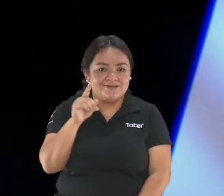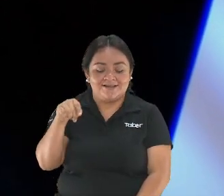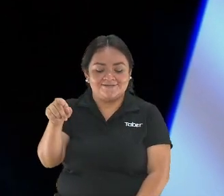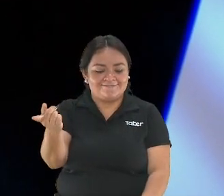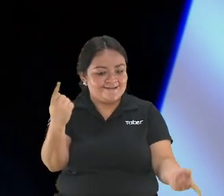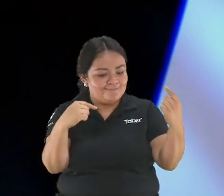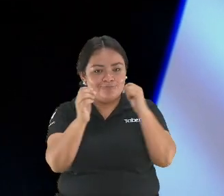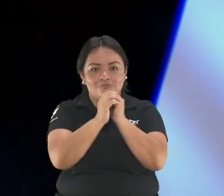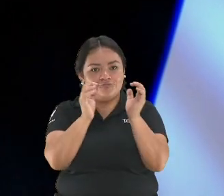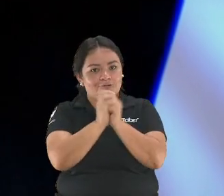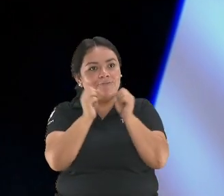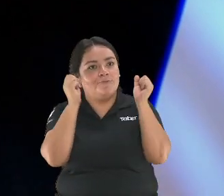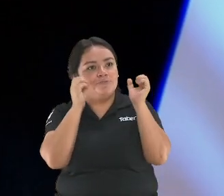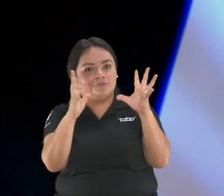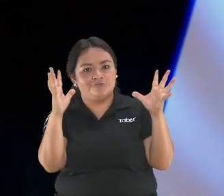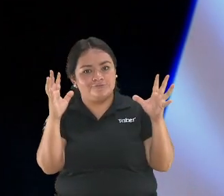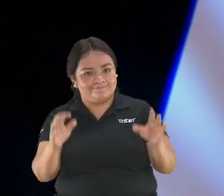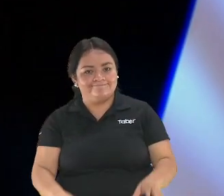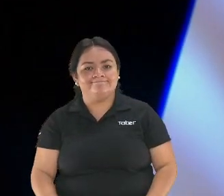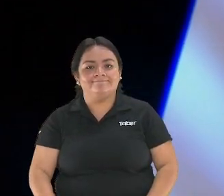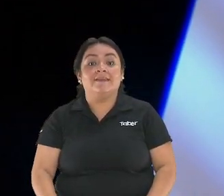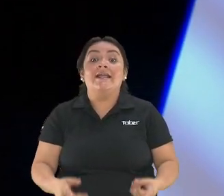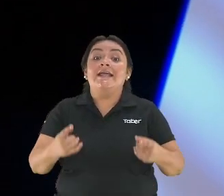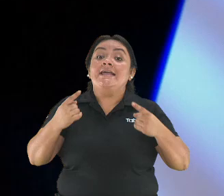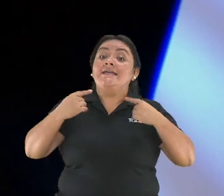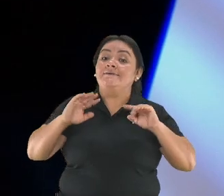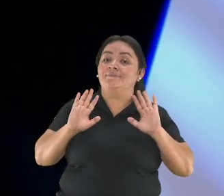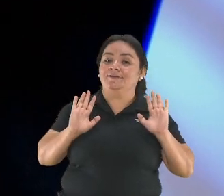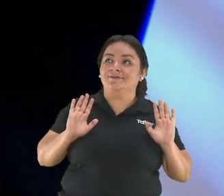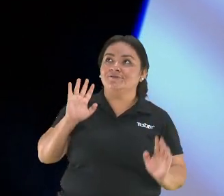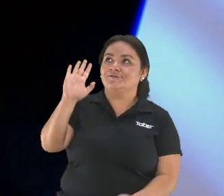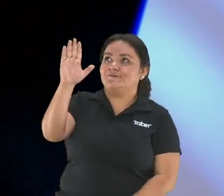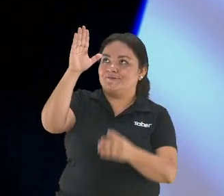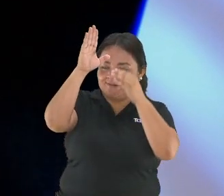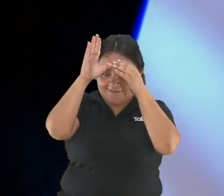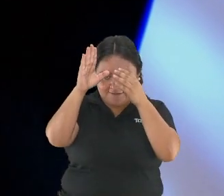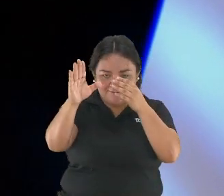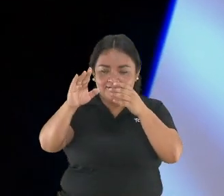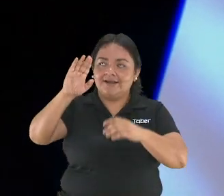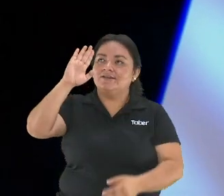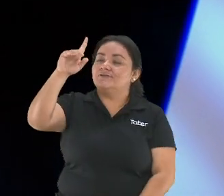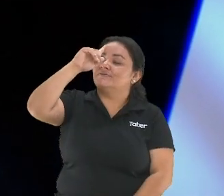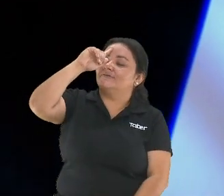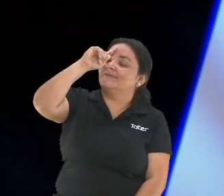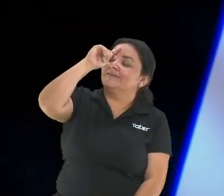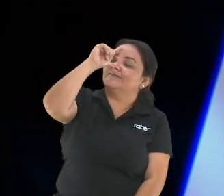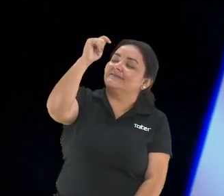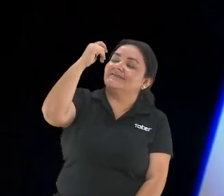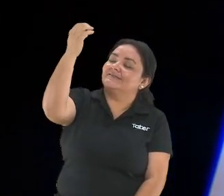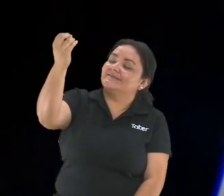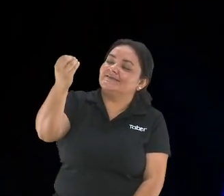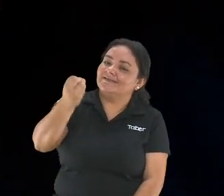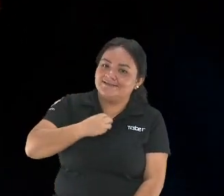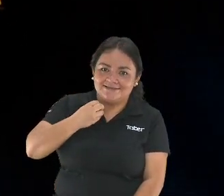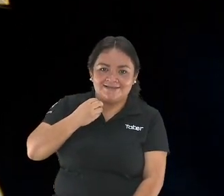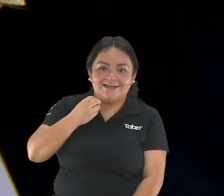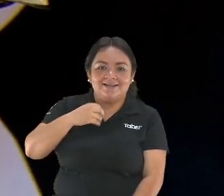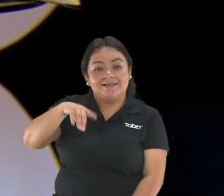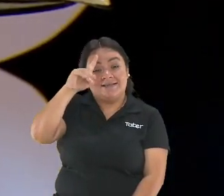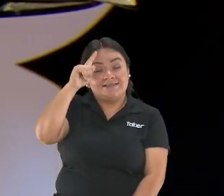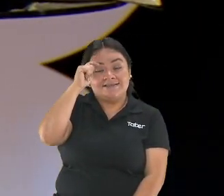de venir pero la sabiduría y el conocimiento de dios que la teología el